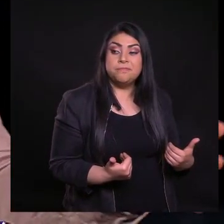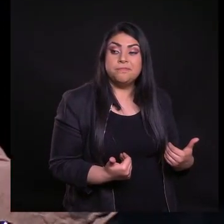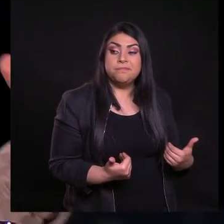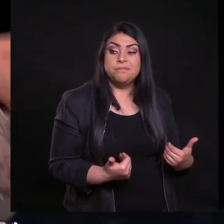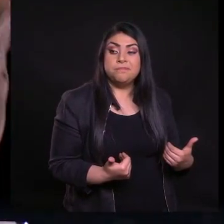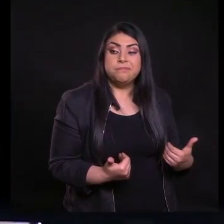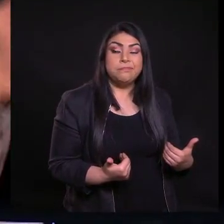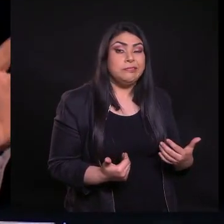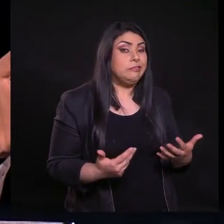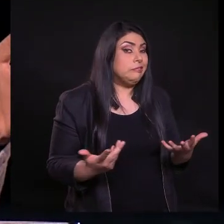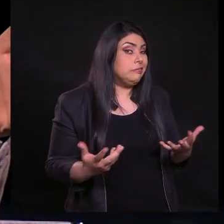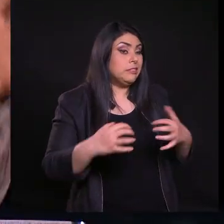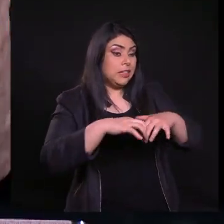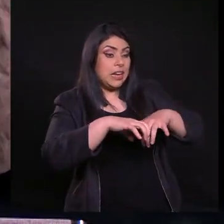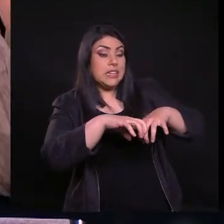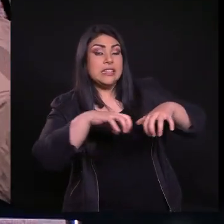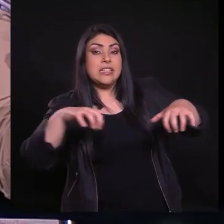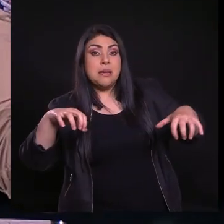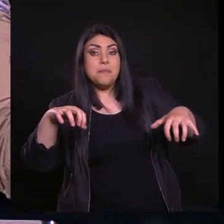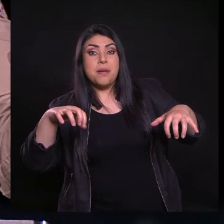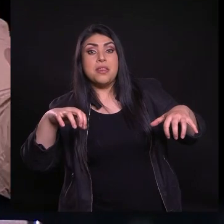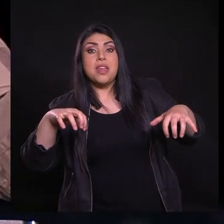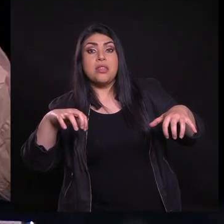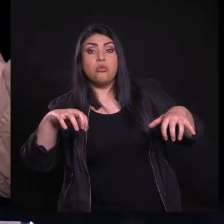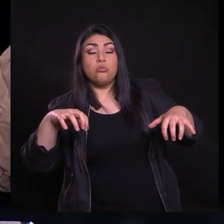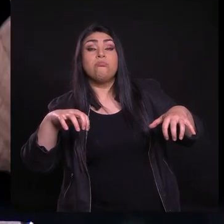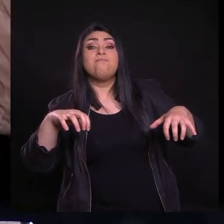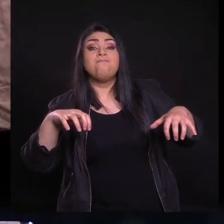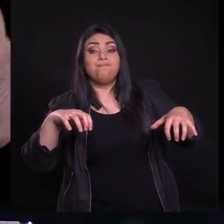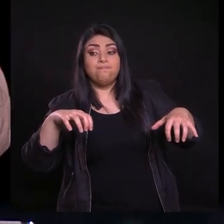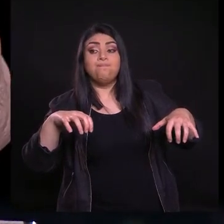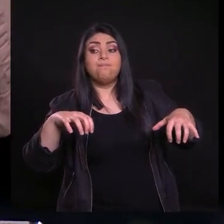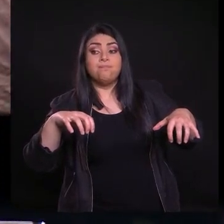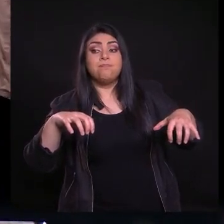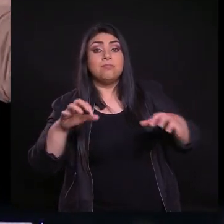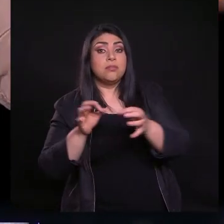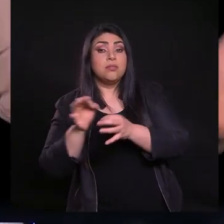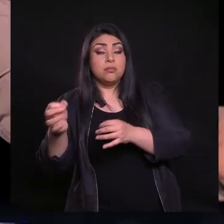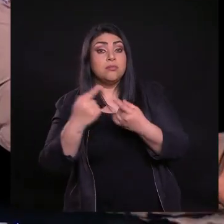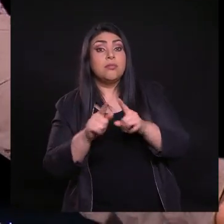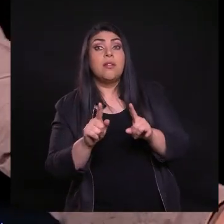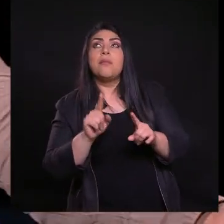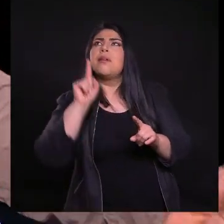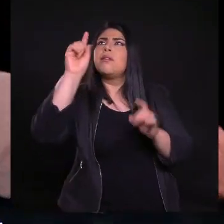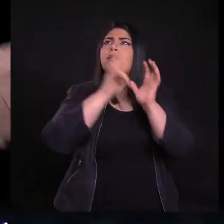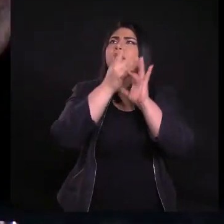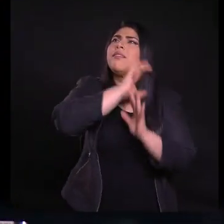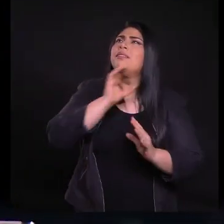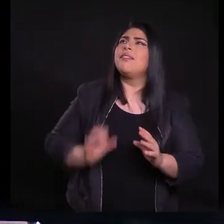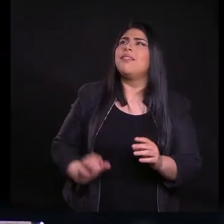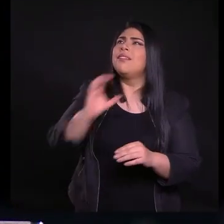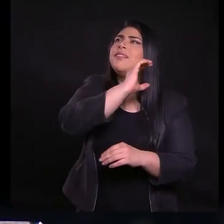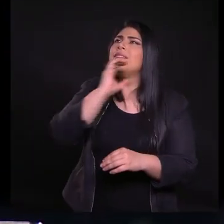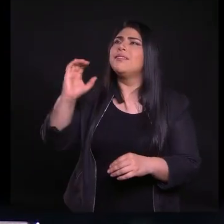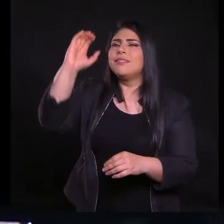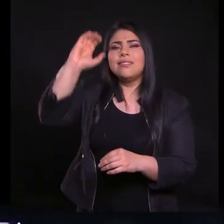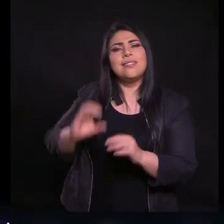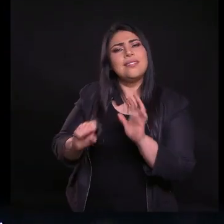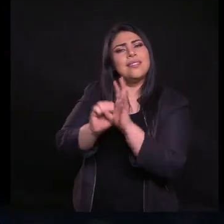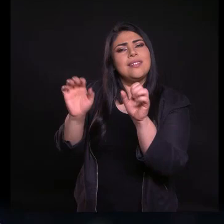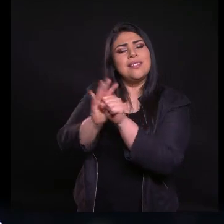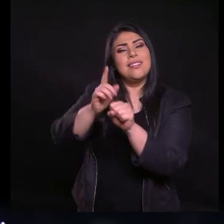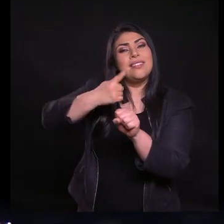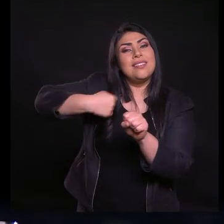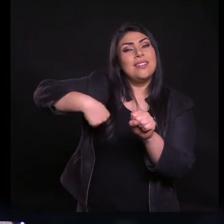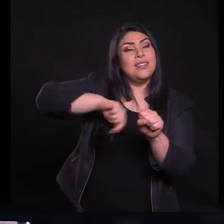aquel propósito divino el a través de ese sacrificio nos toma todos nosotros